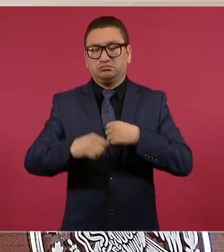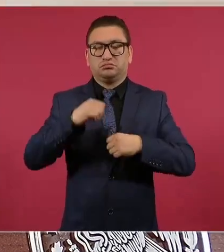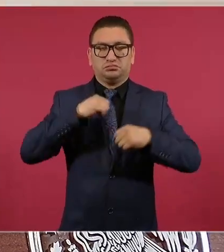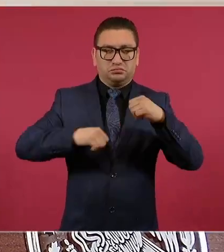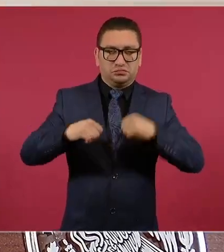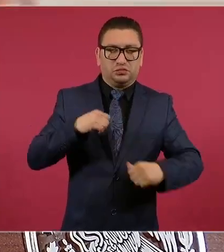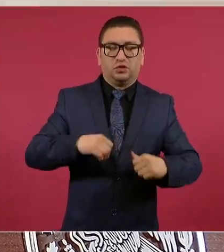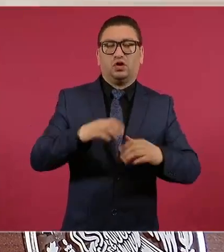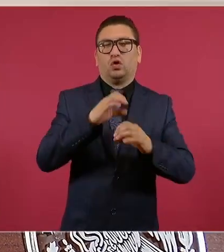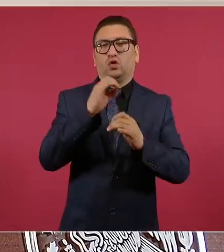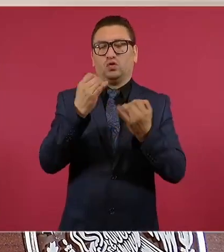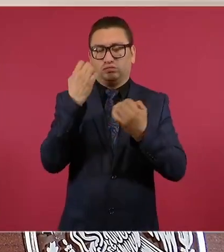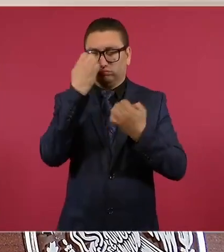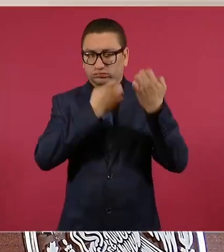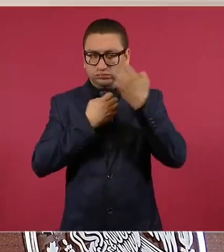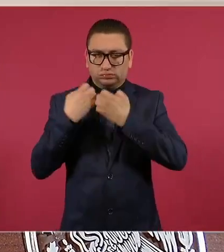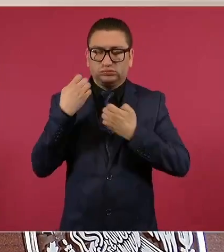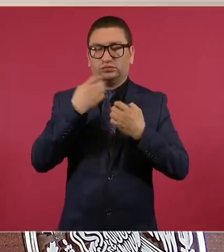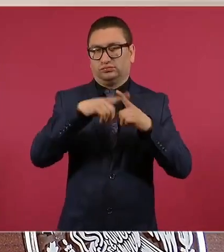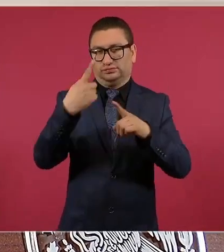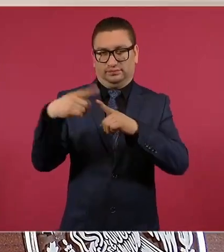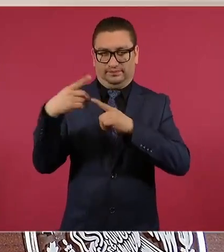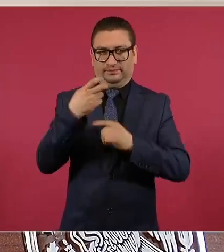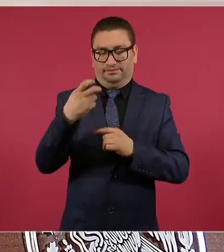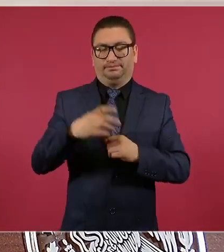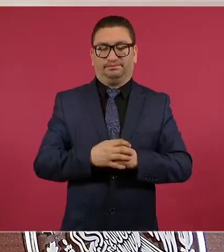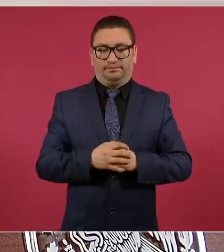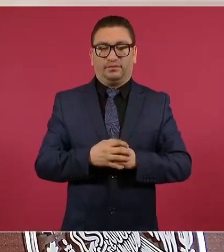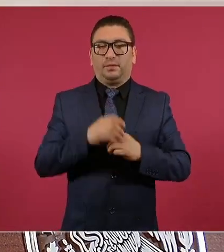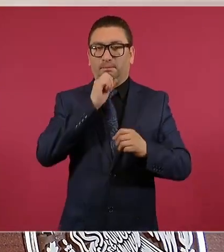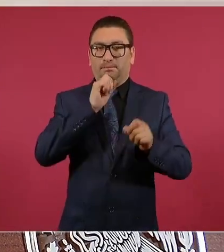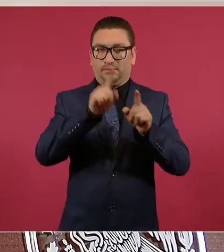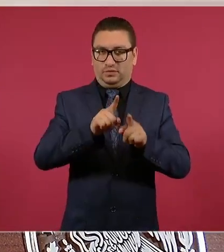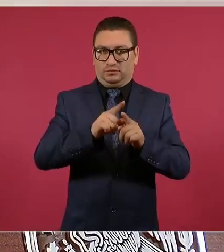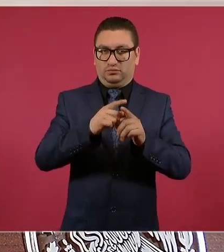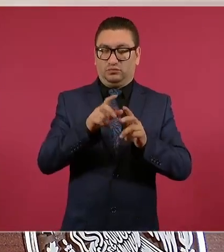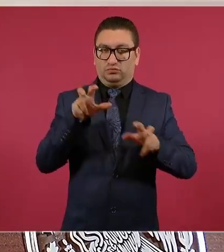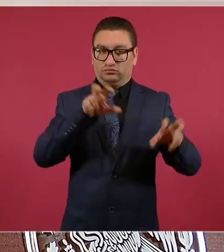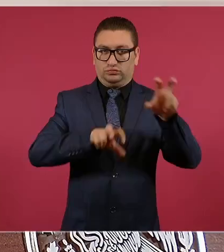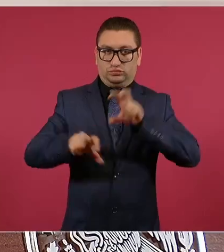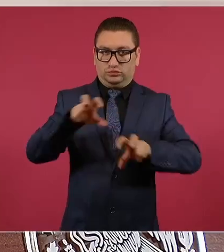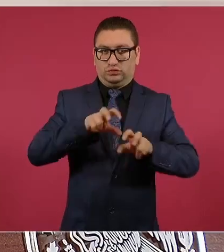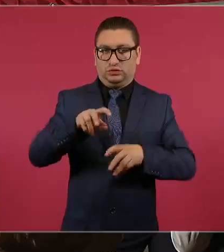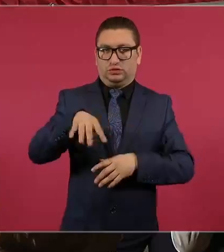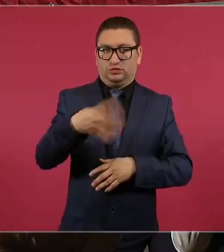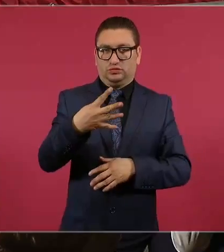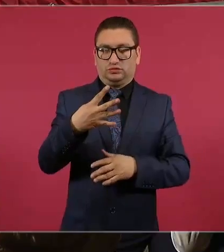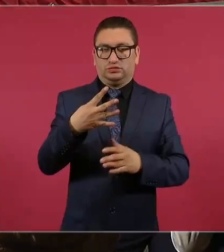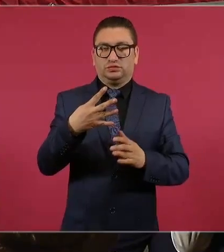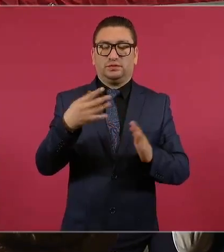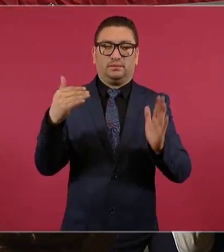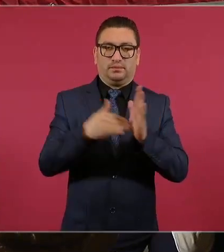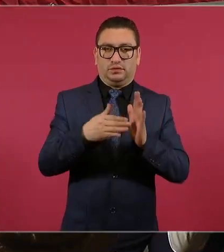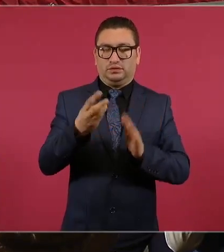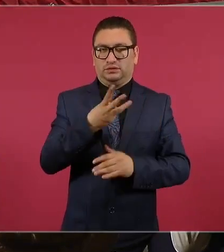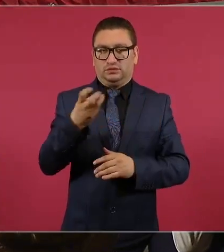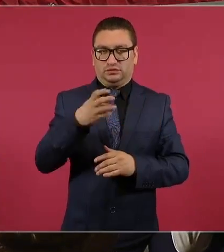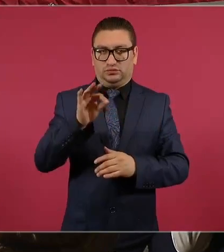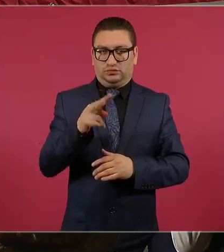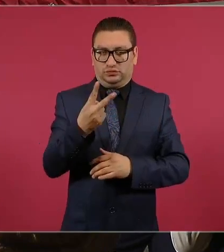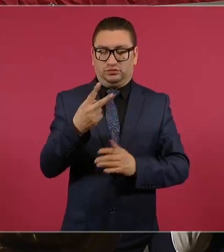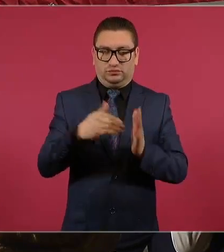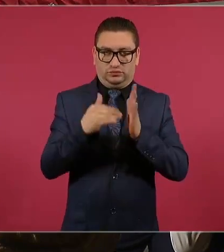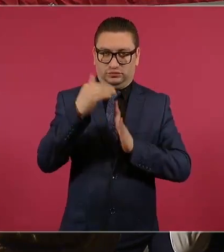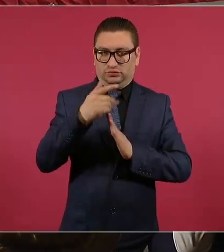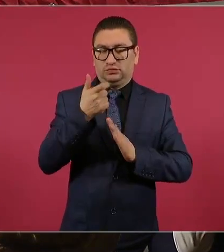en diagnóstico y demás. Además, se han invertido un total de 14,342 millones de pesos